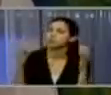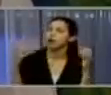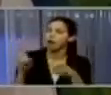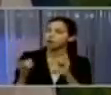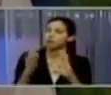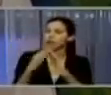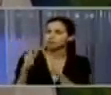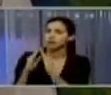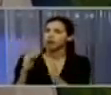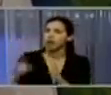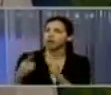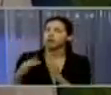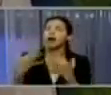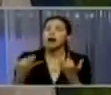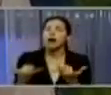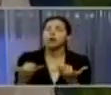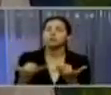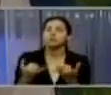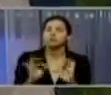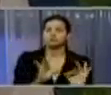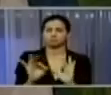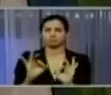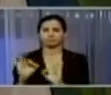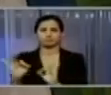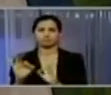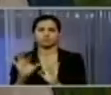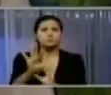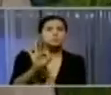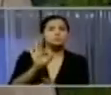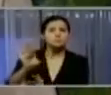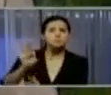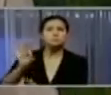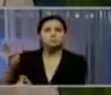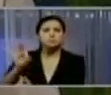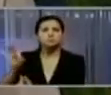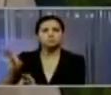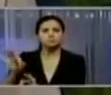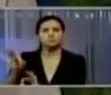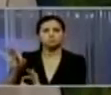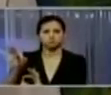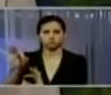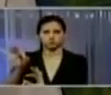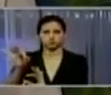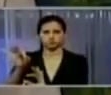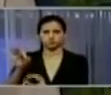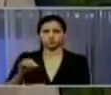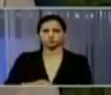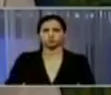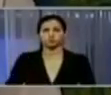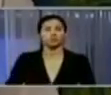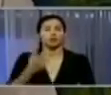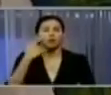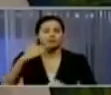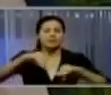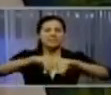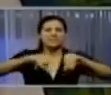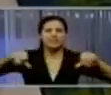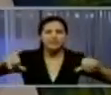2019. Y estamos en la fase de definición de terreno,